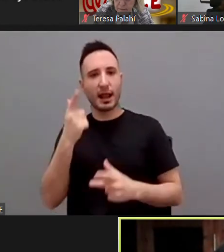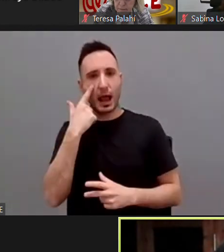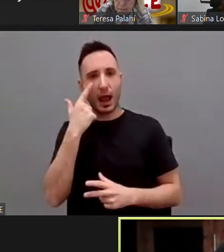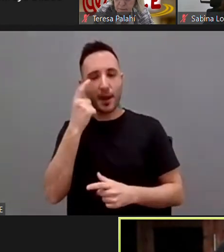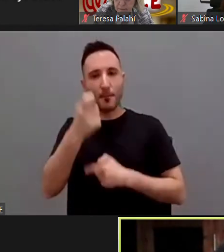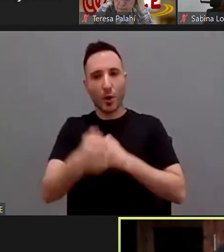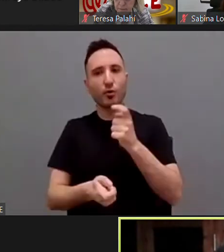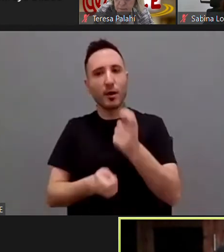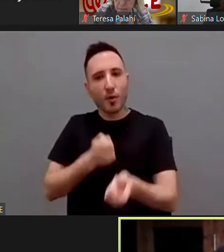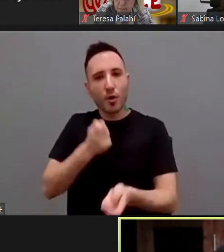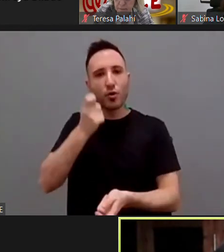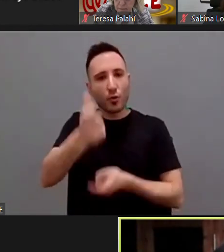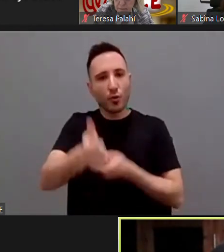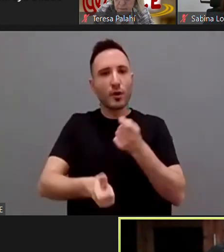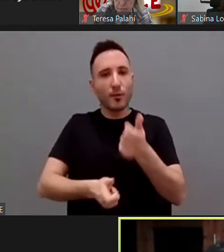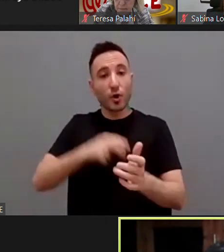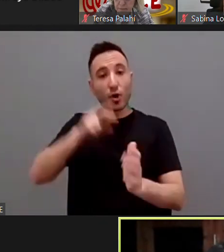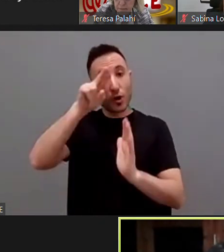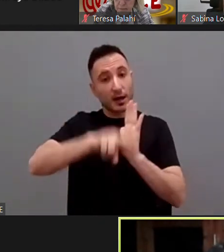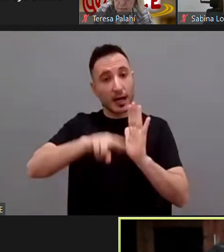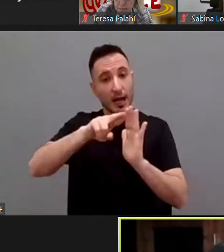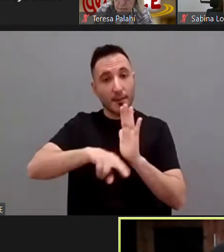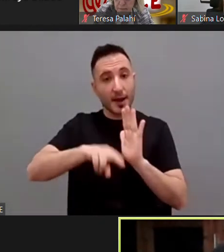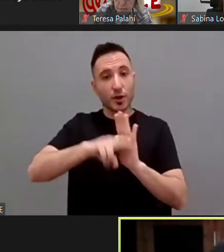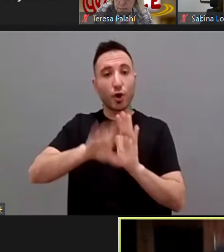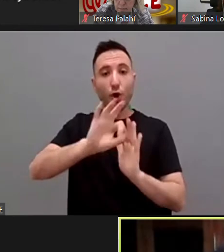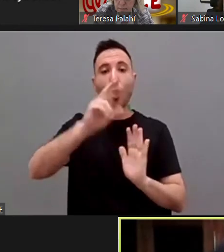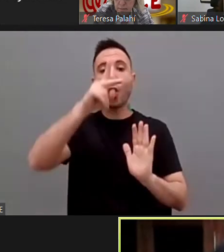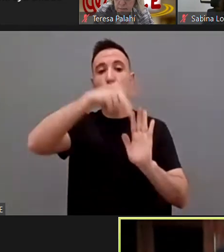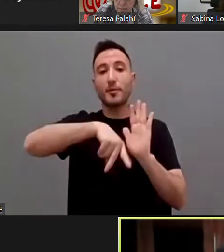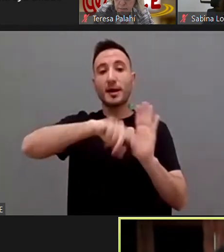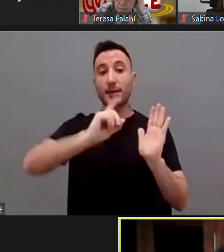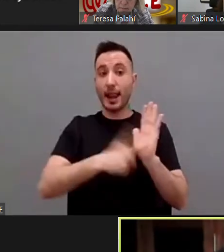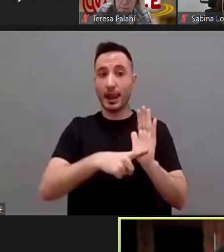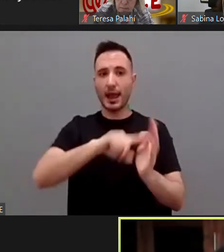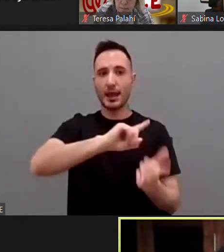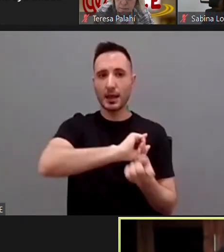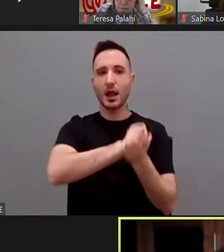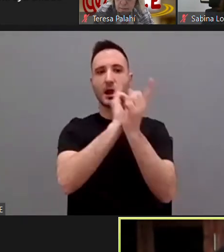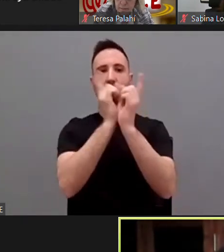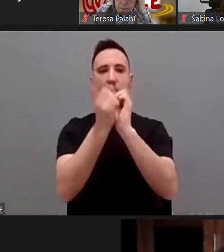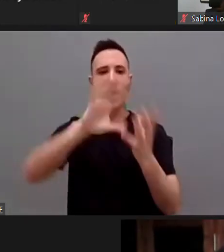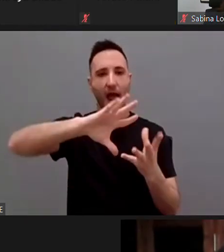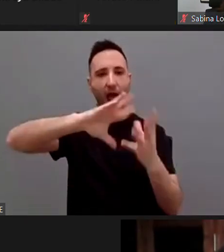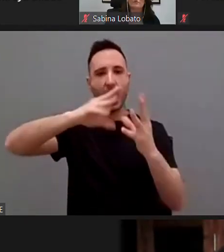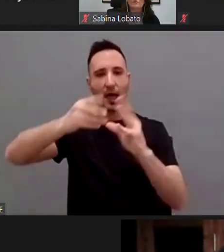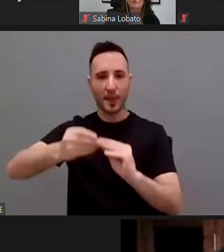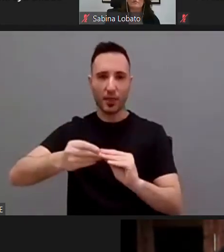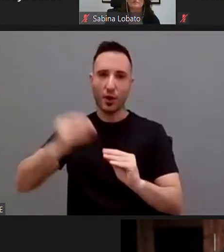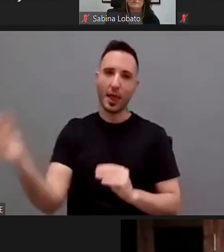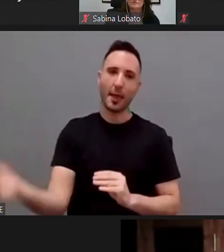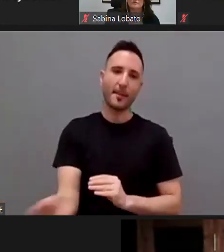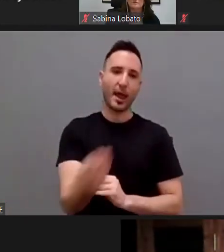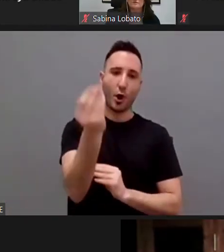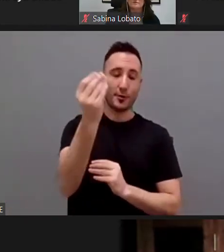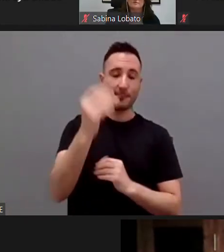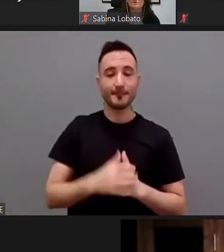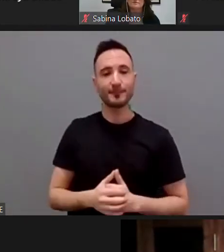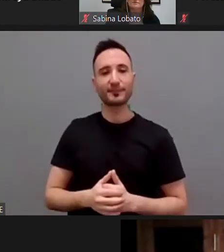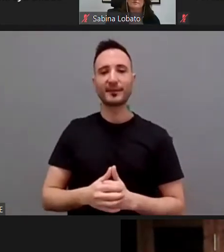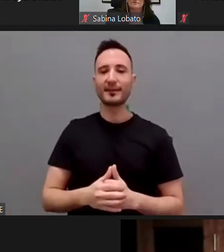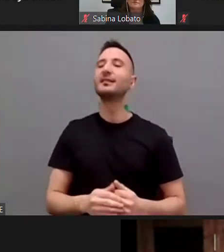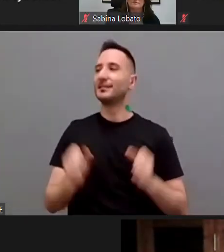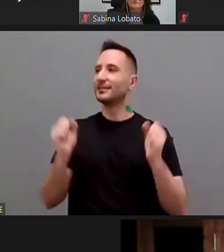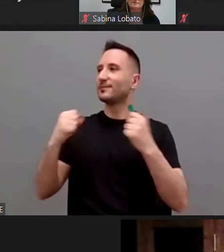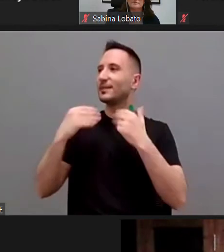aplicando, mejorando y modificando, en su caso, esta ley. Pues gracias, Ismael. Hay preguntas que ya están